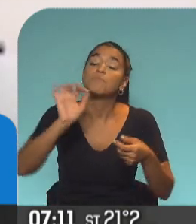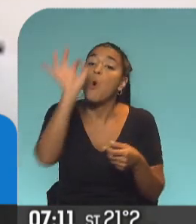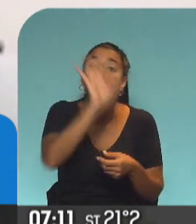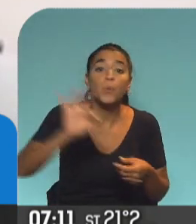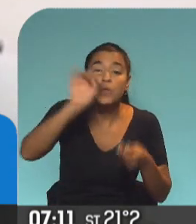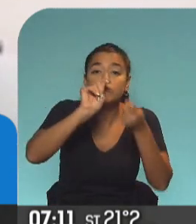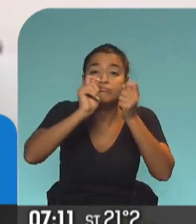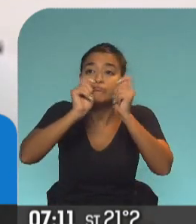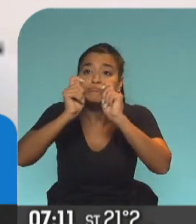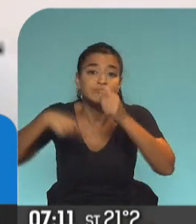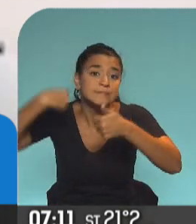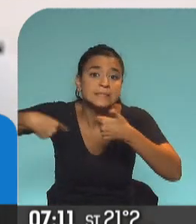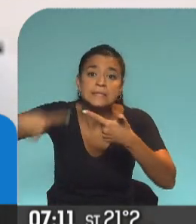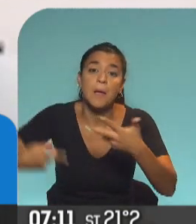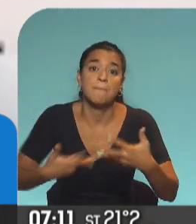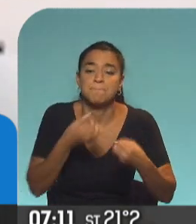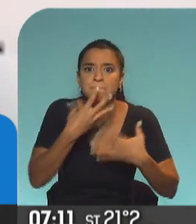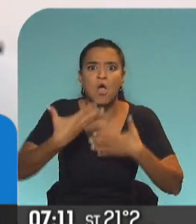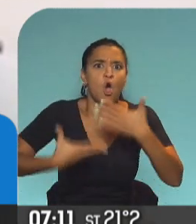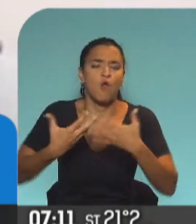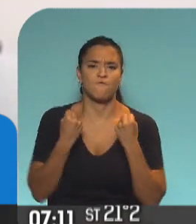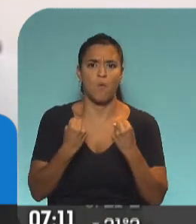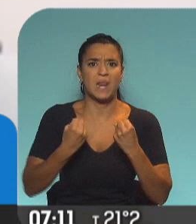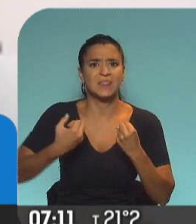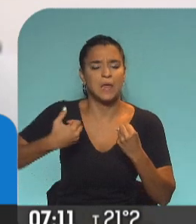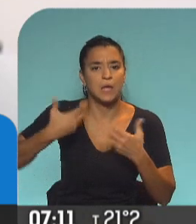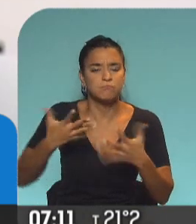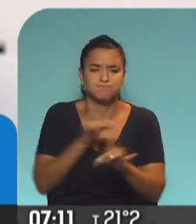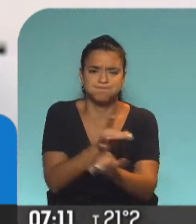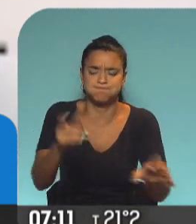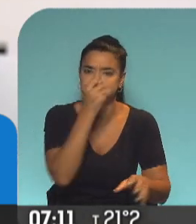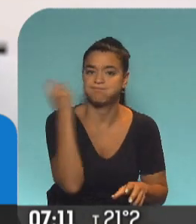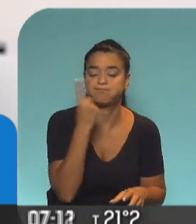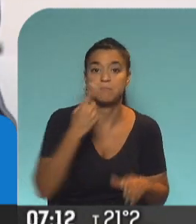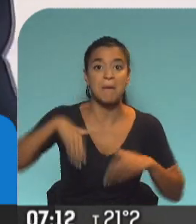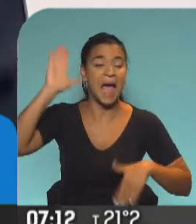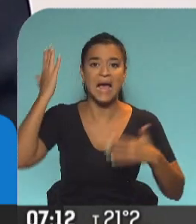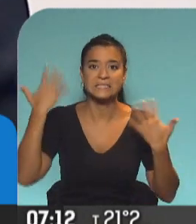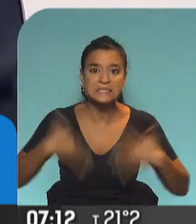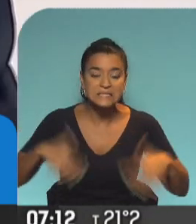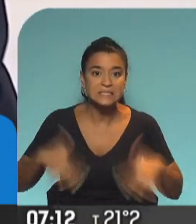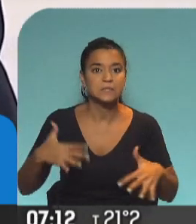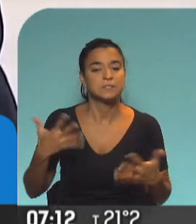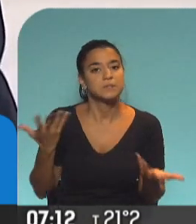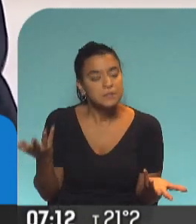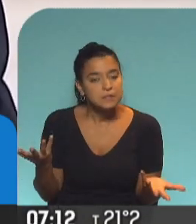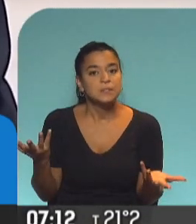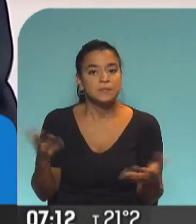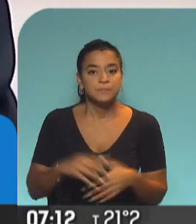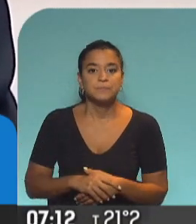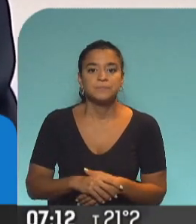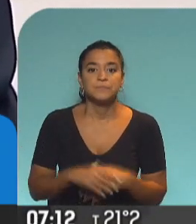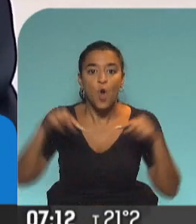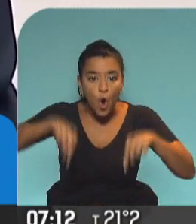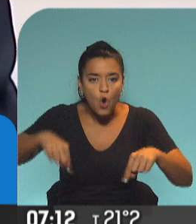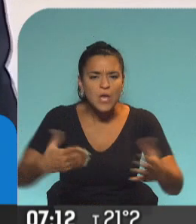va mejorando su performance, entre comillas, o sea, tiene más capacidad de contagio, más capacidad de daño.